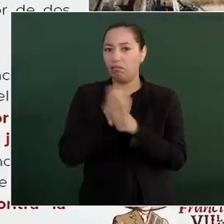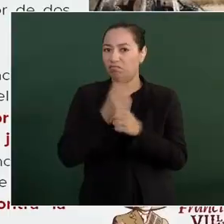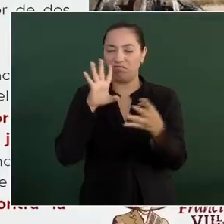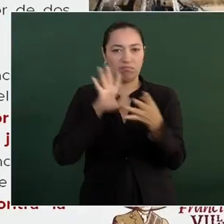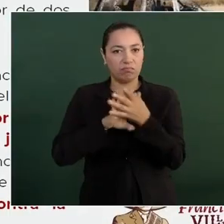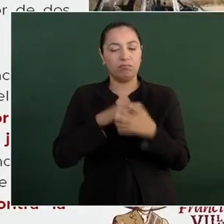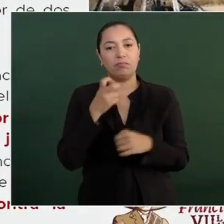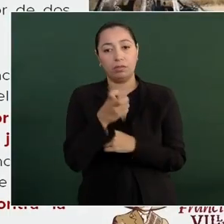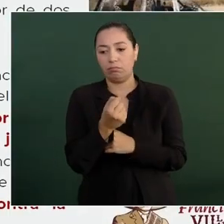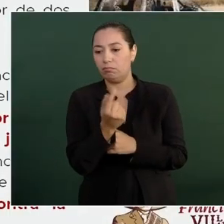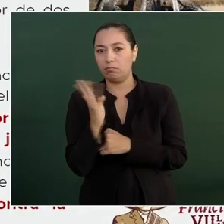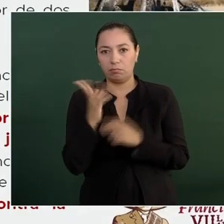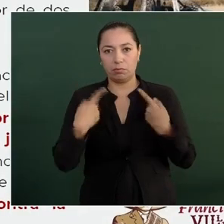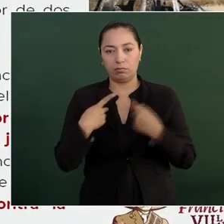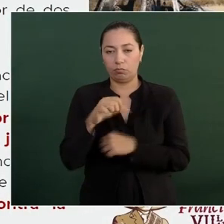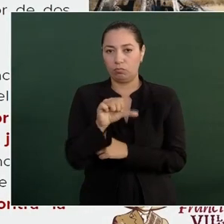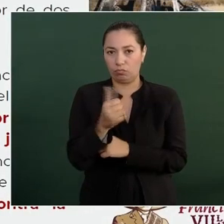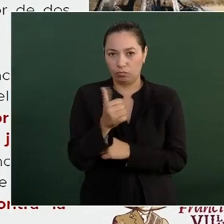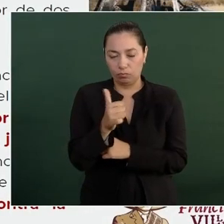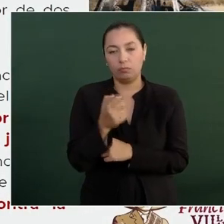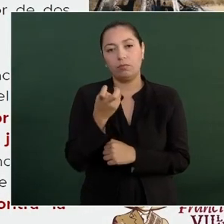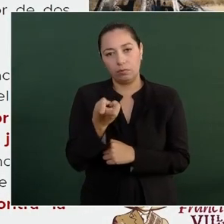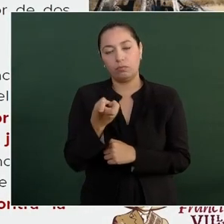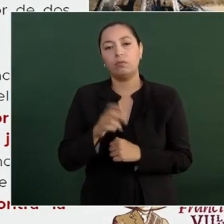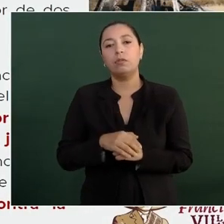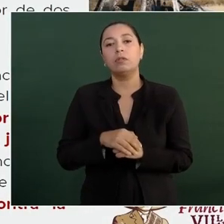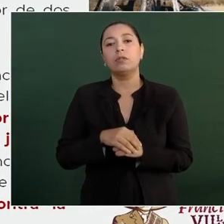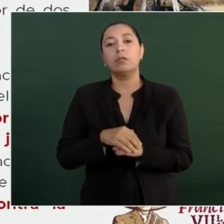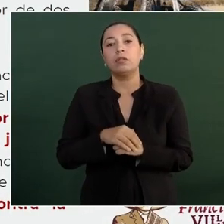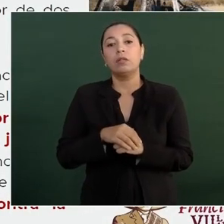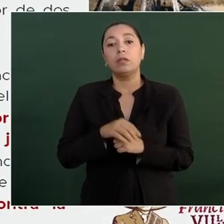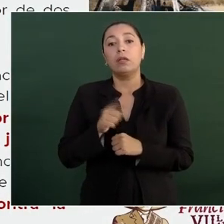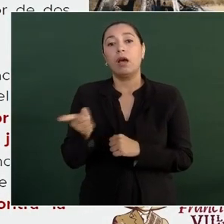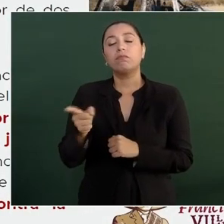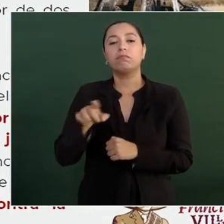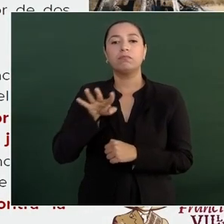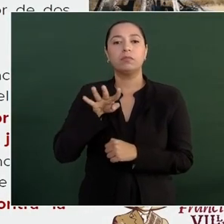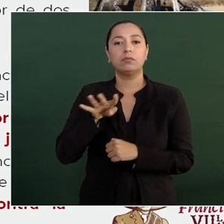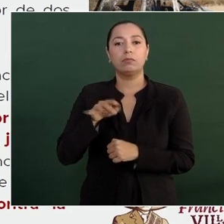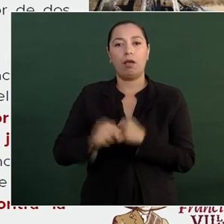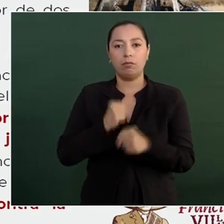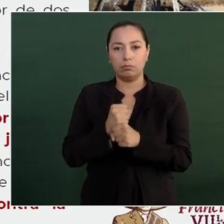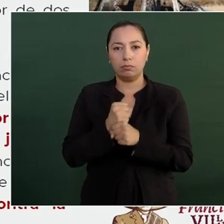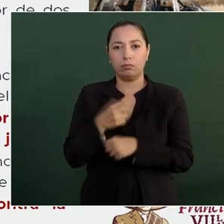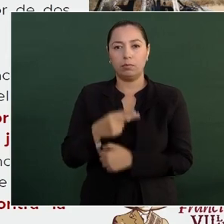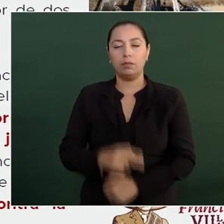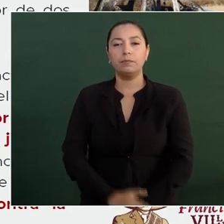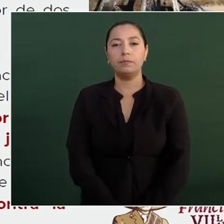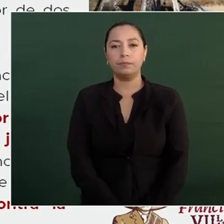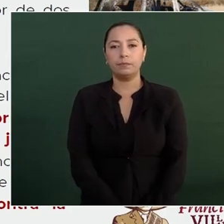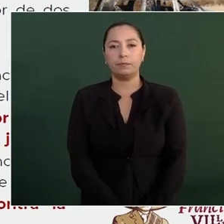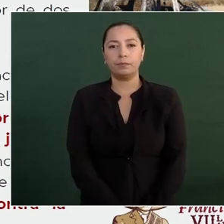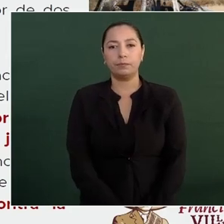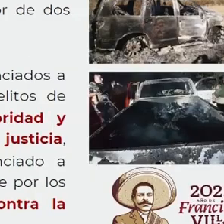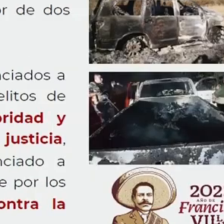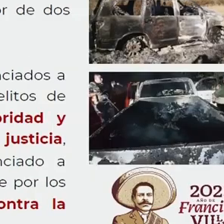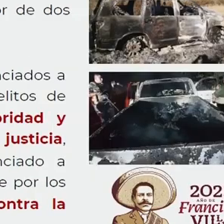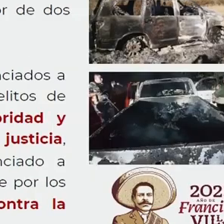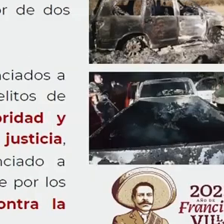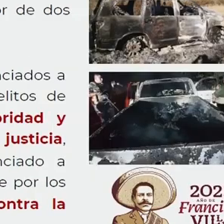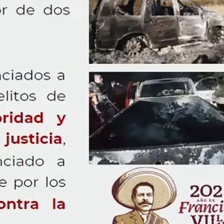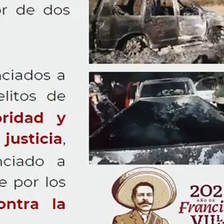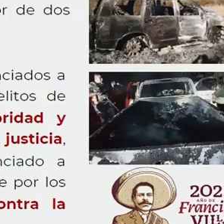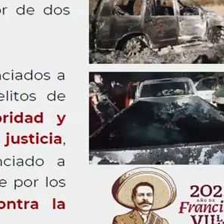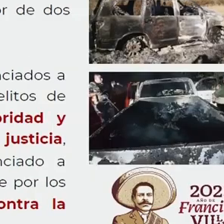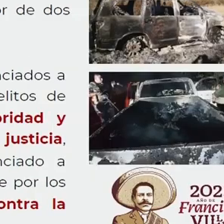11 elementos y 19 años a Ismael N. Son 12 ex integrantes de la Secretaría